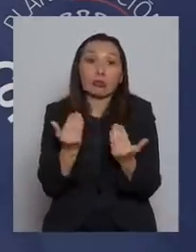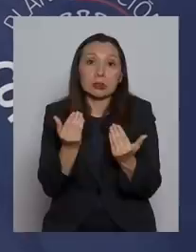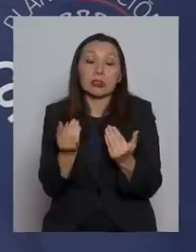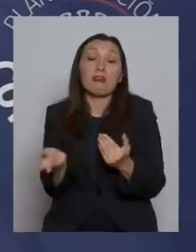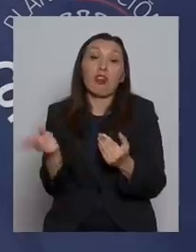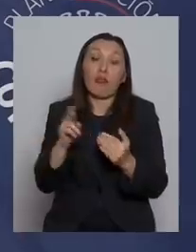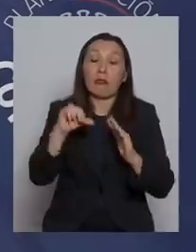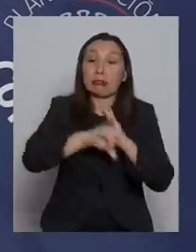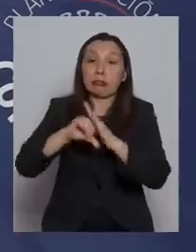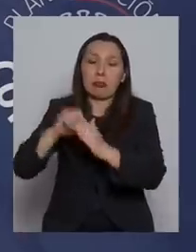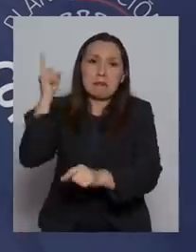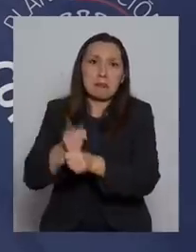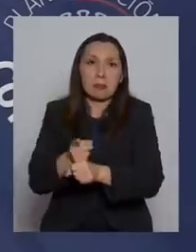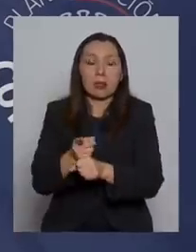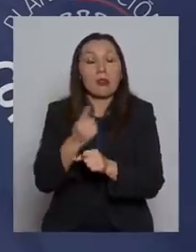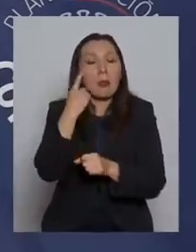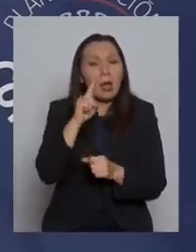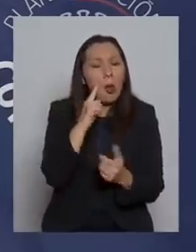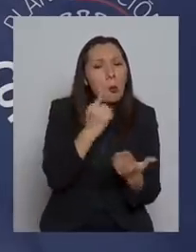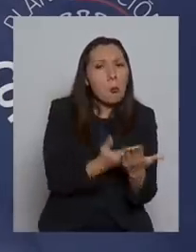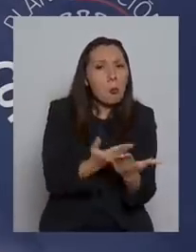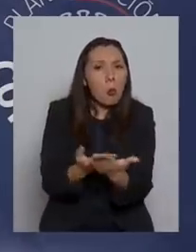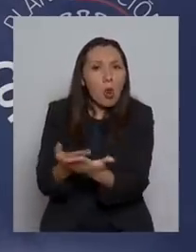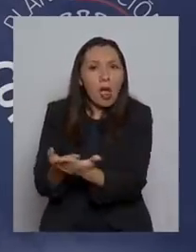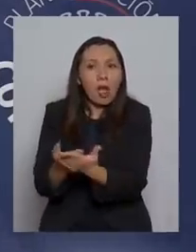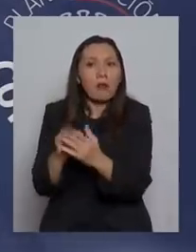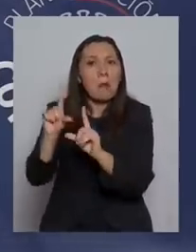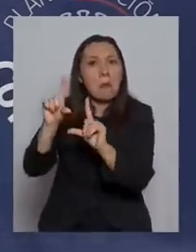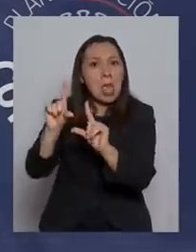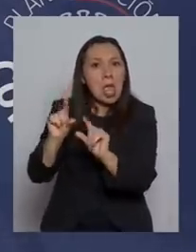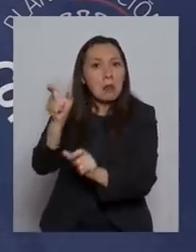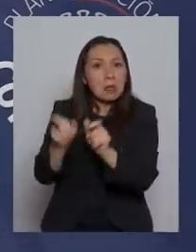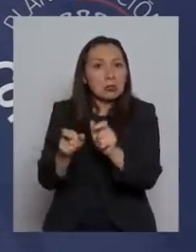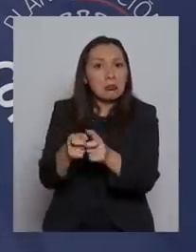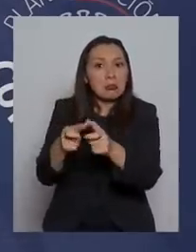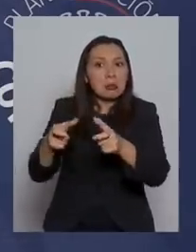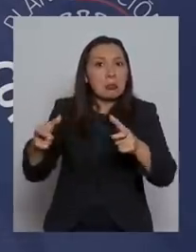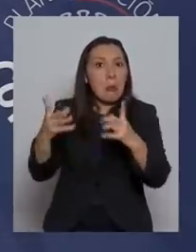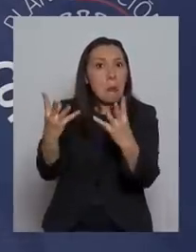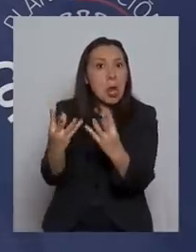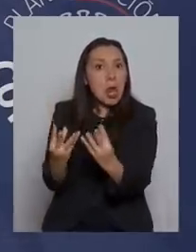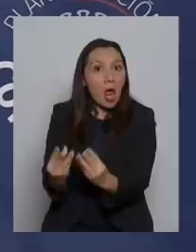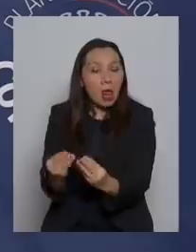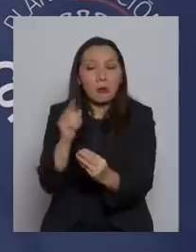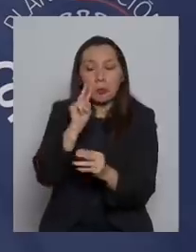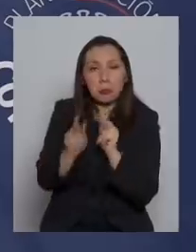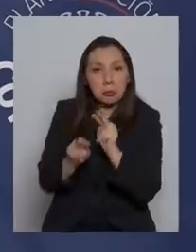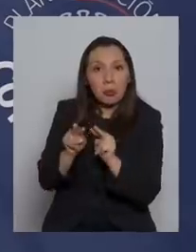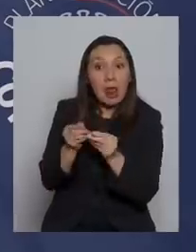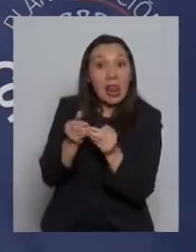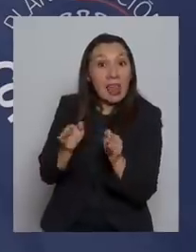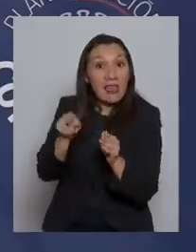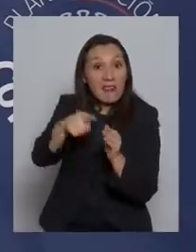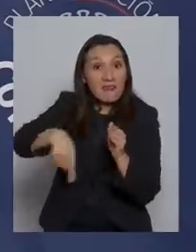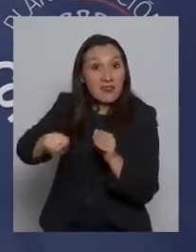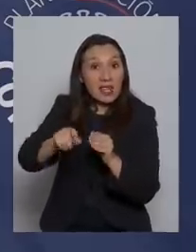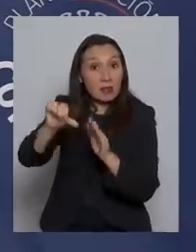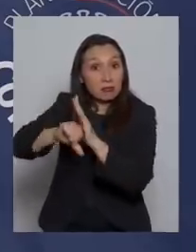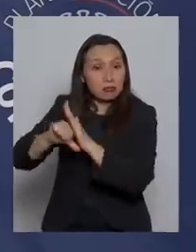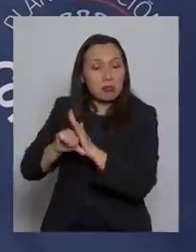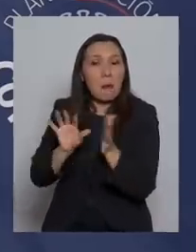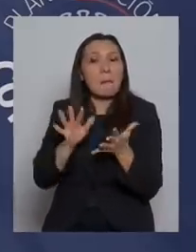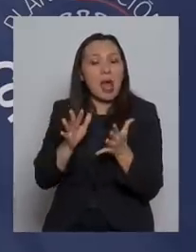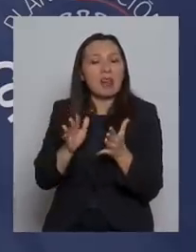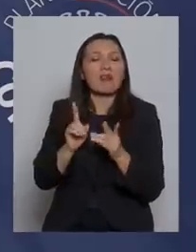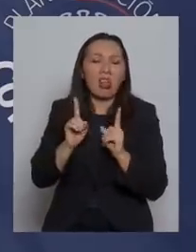necesario, pero dada la evidencia de caída de los nuevos casos en los lugares que van a quedar libres de cuarentena,